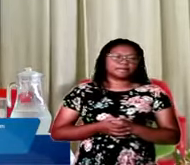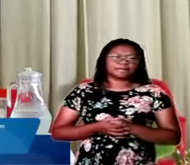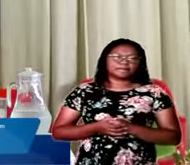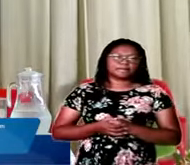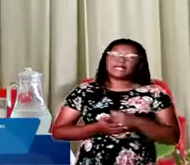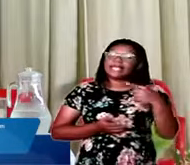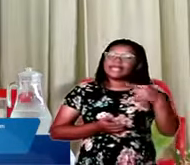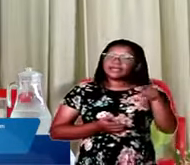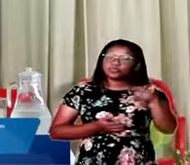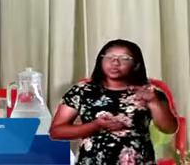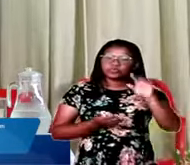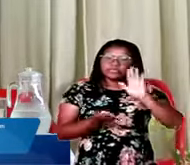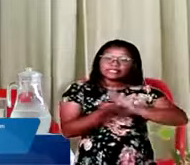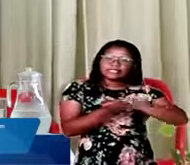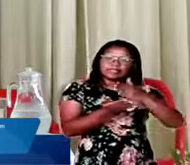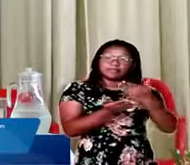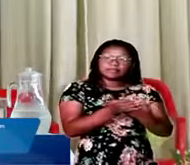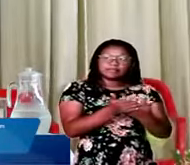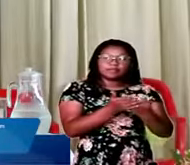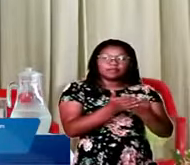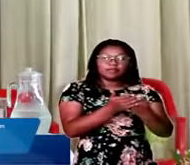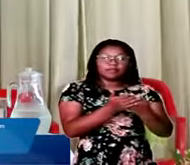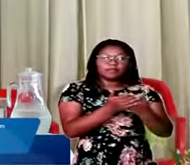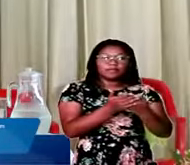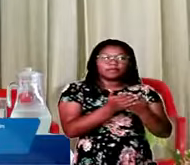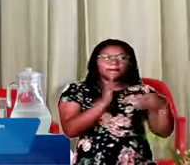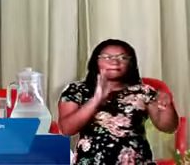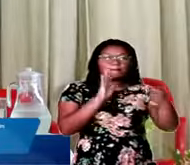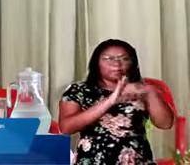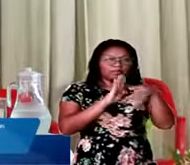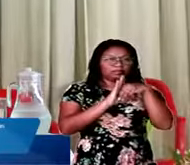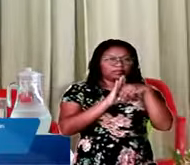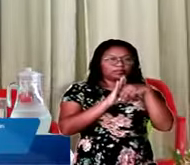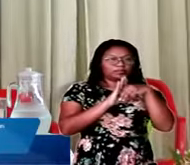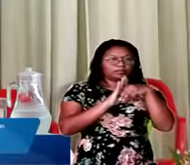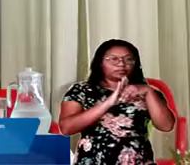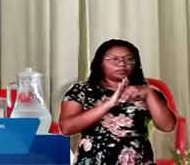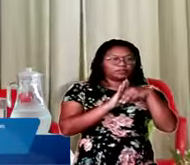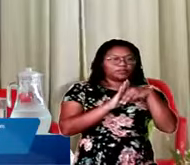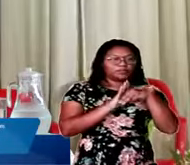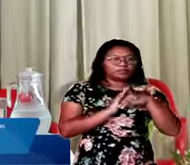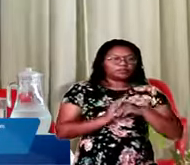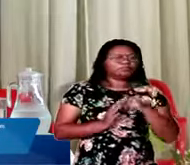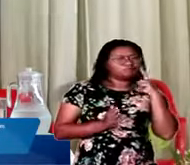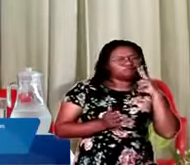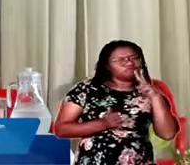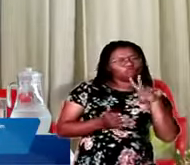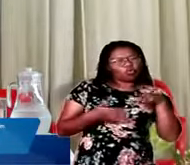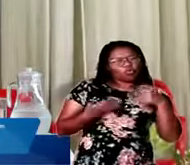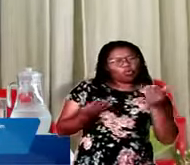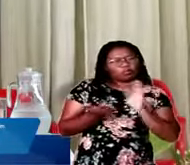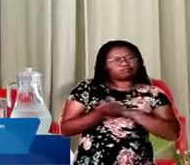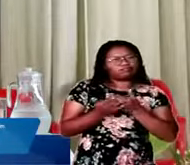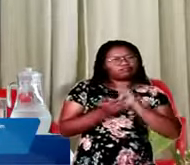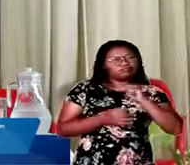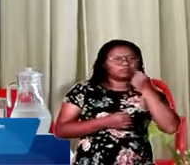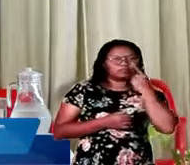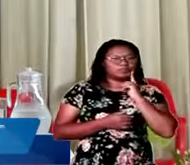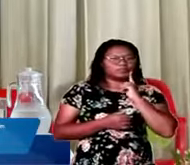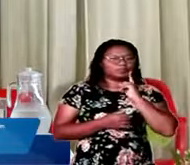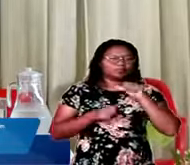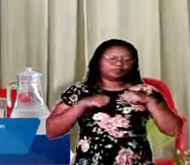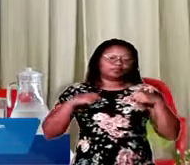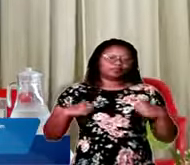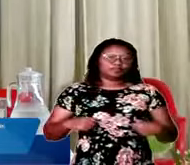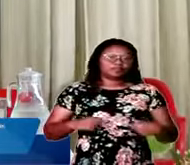el mandamiento. Vamos a mirarlo cómo lo interpretaban los judíos, especialmente los